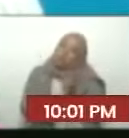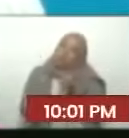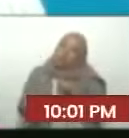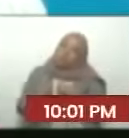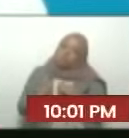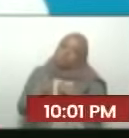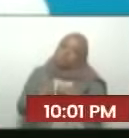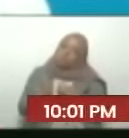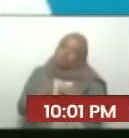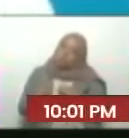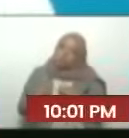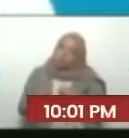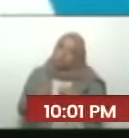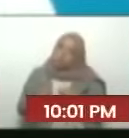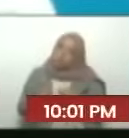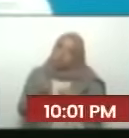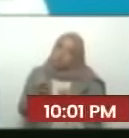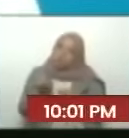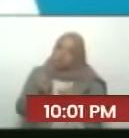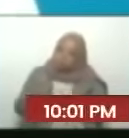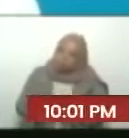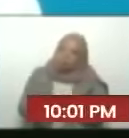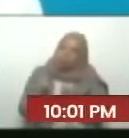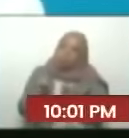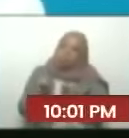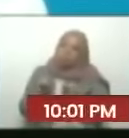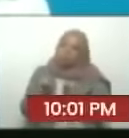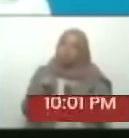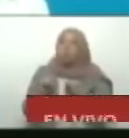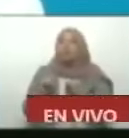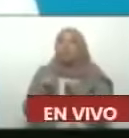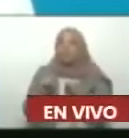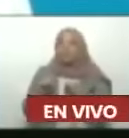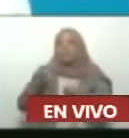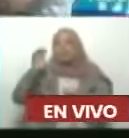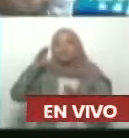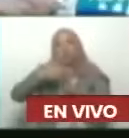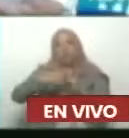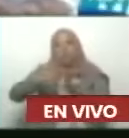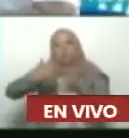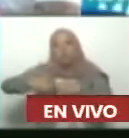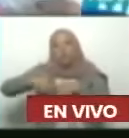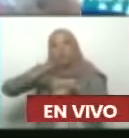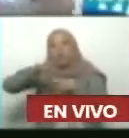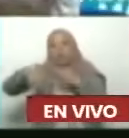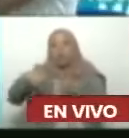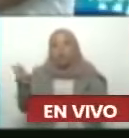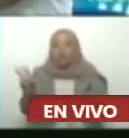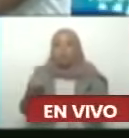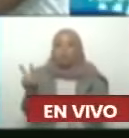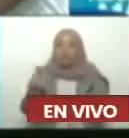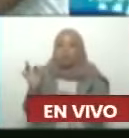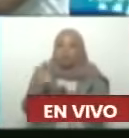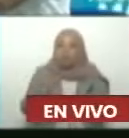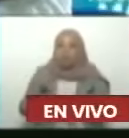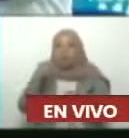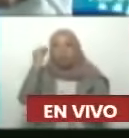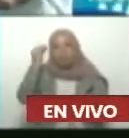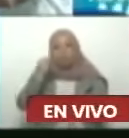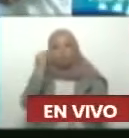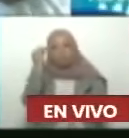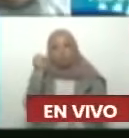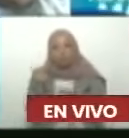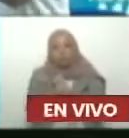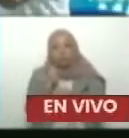vida, de tu existencia, hijo, vas a llegar a ser un ícono y una empresa en toda Venezuela. Porque nadie creía,